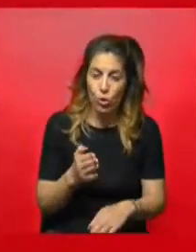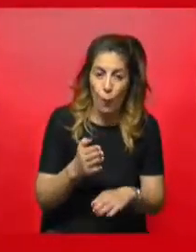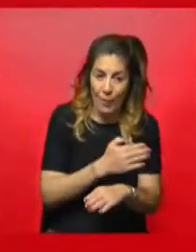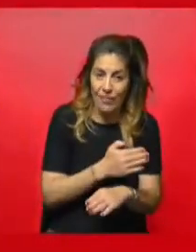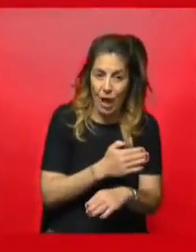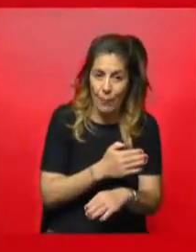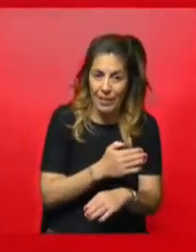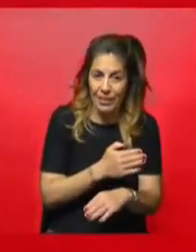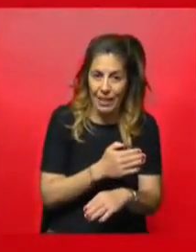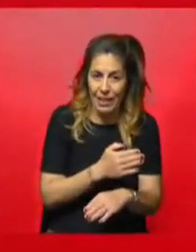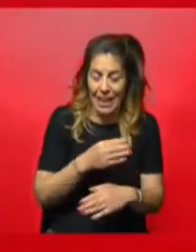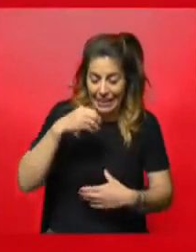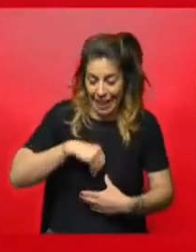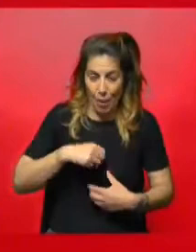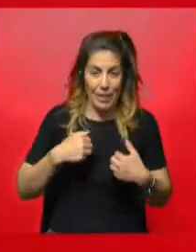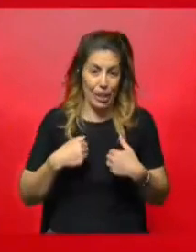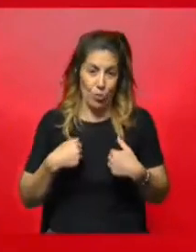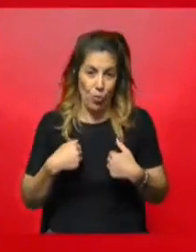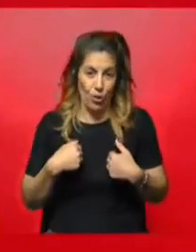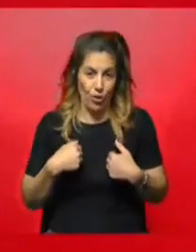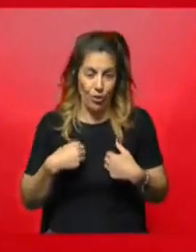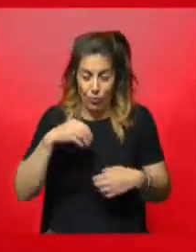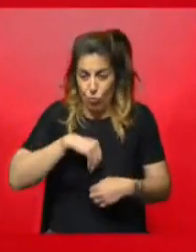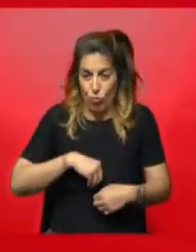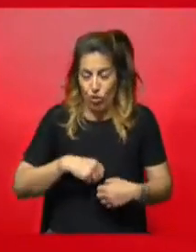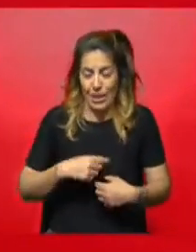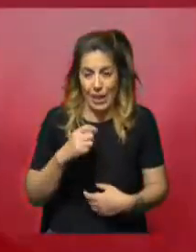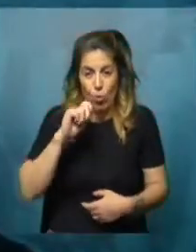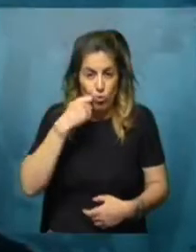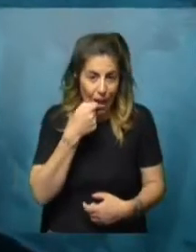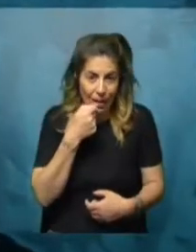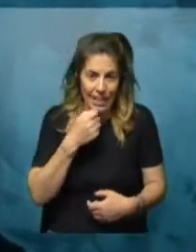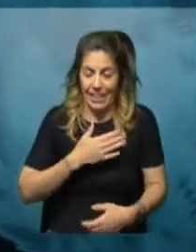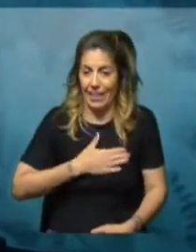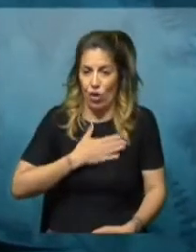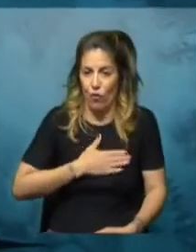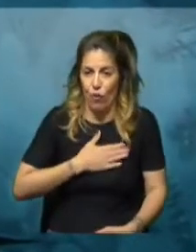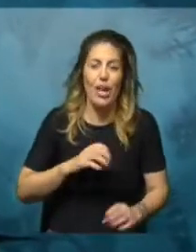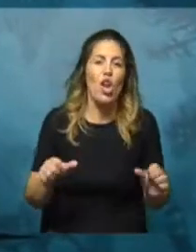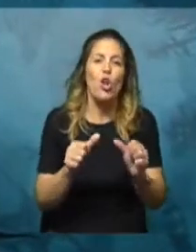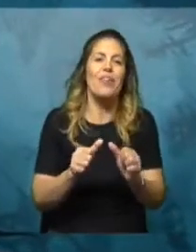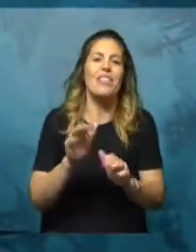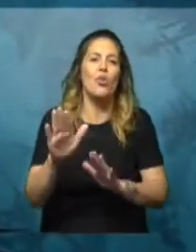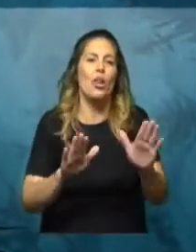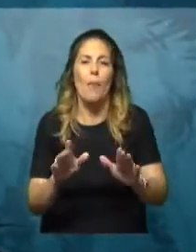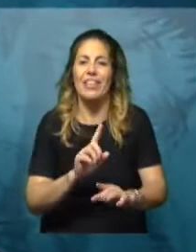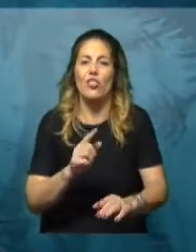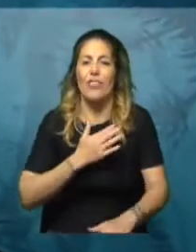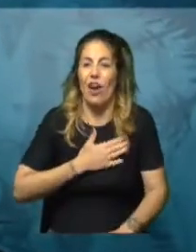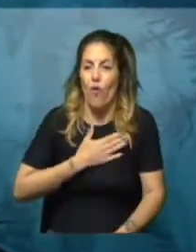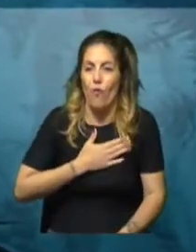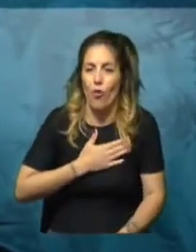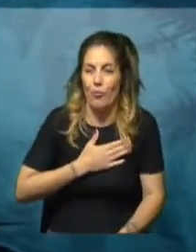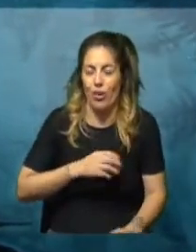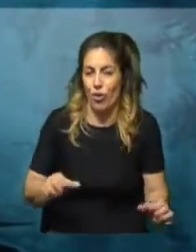decantó internamente decanta internamente no no vas a hacer una muestra desconforme con lo que hiciste eso